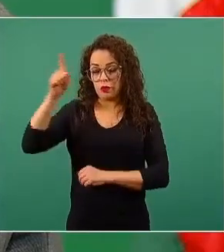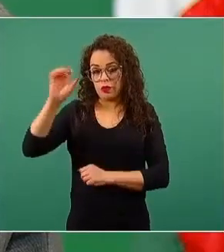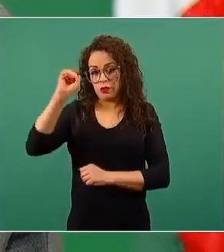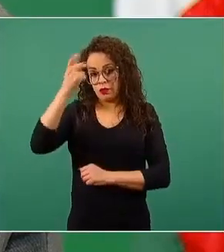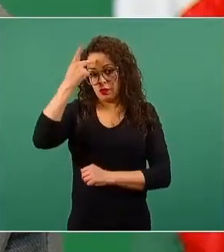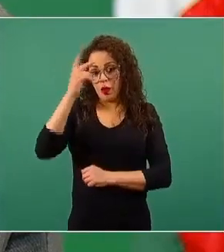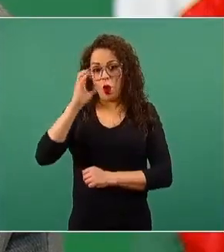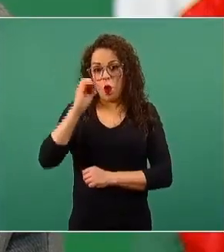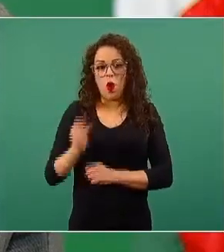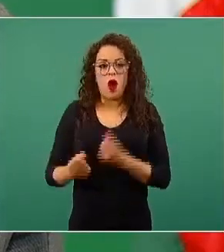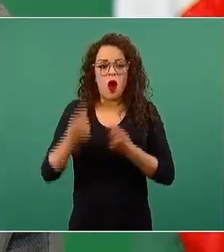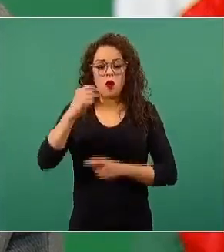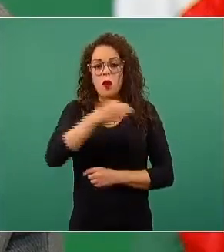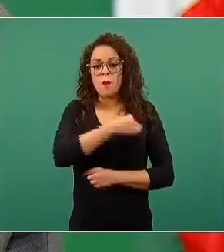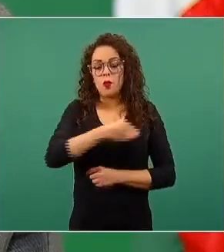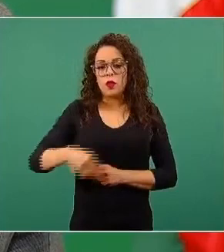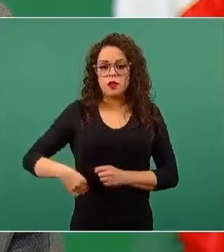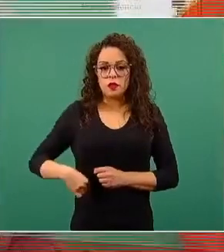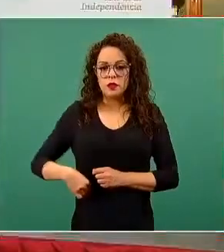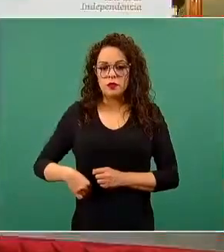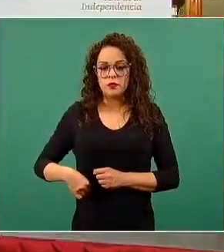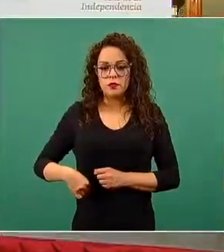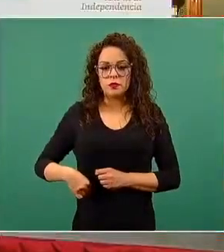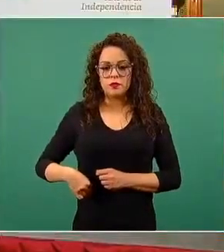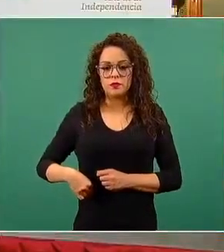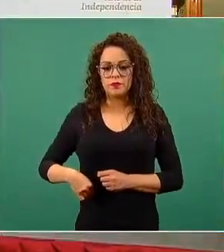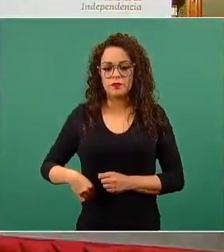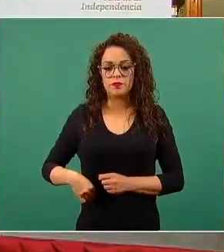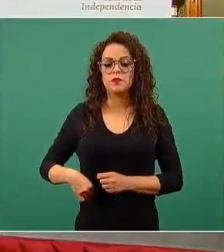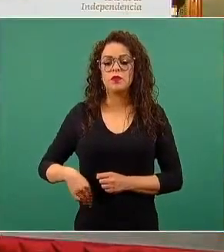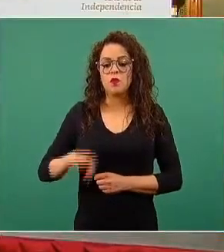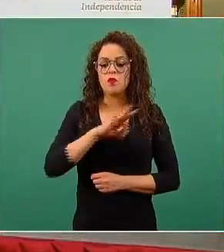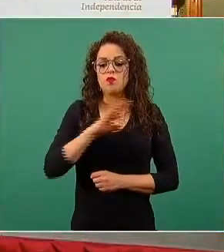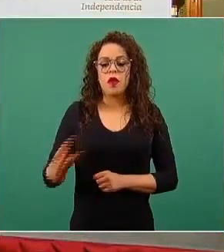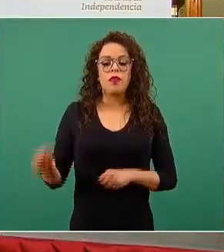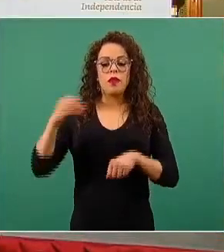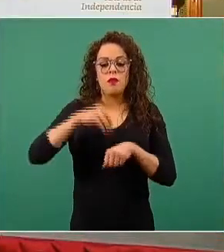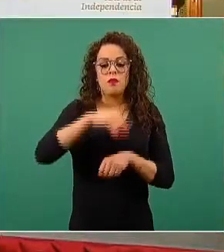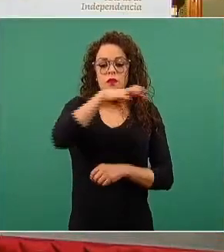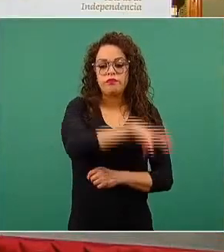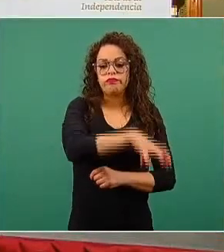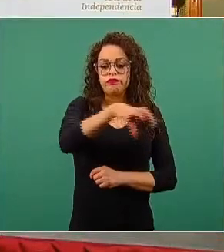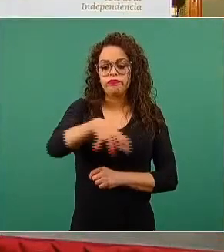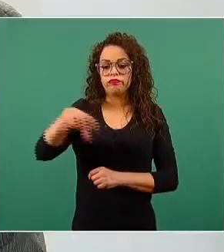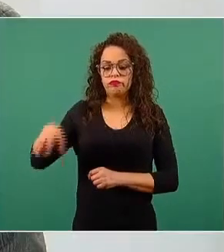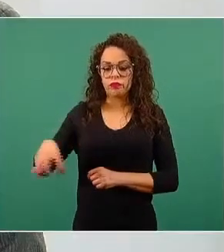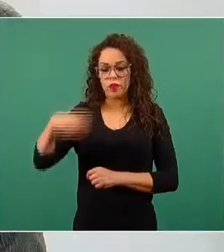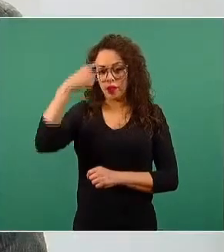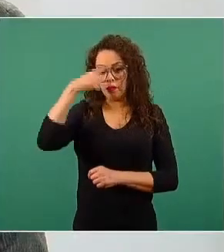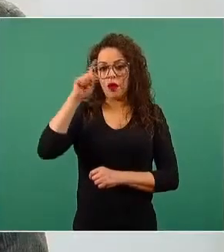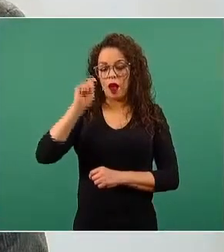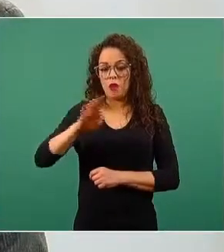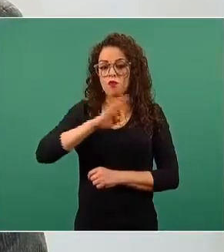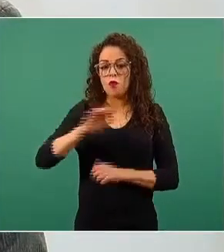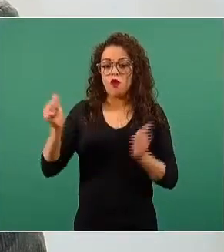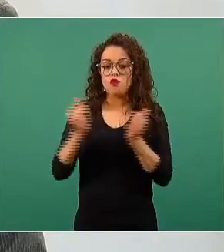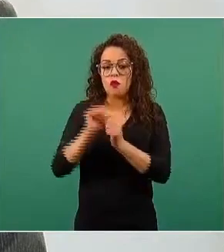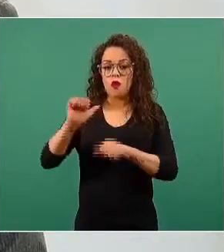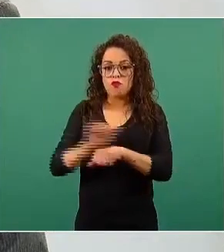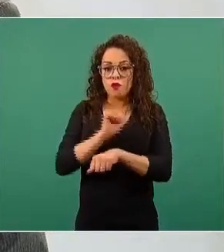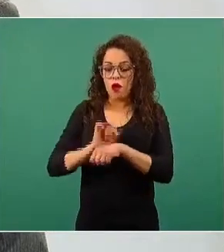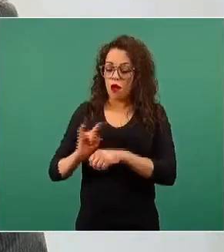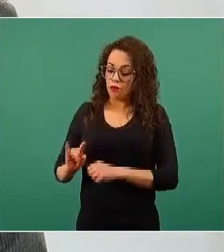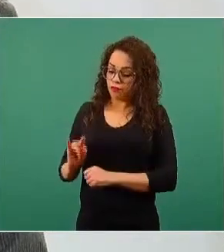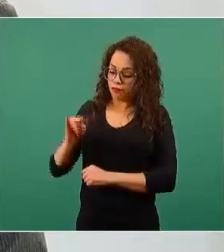se logró en algún momento poner módulos de vacunación de acceso vehicular. Y esto ayuda, no resuelve